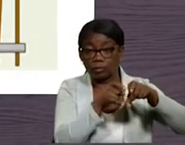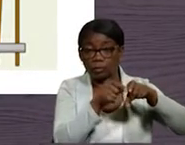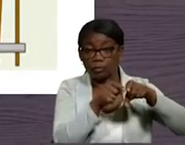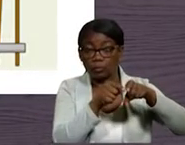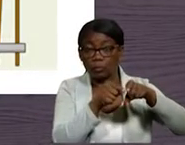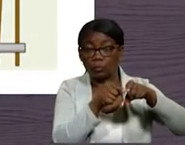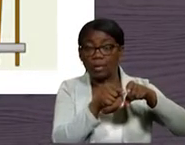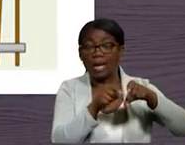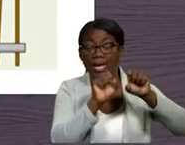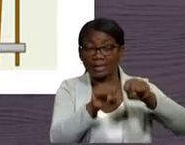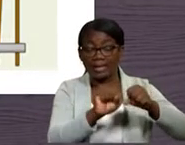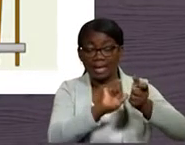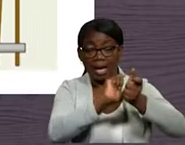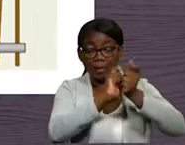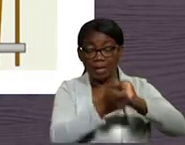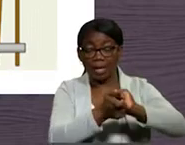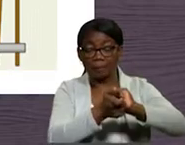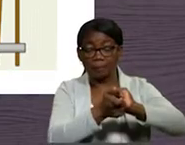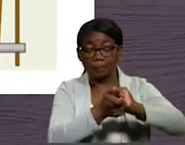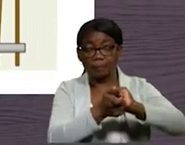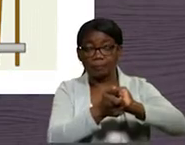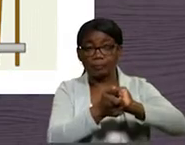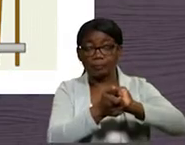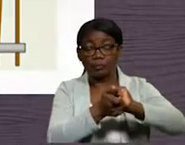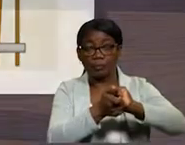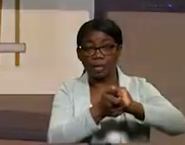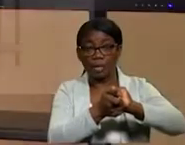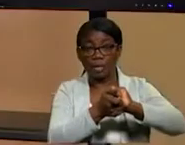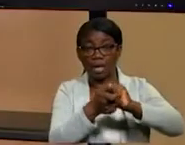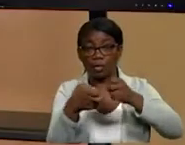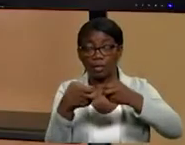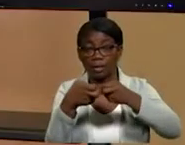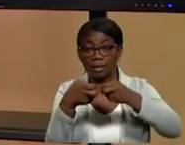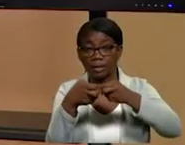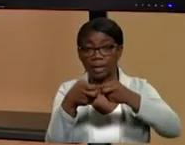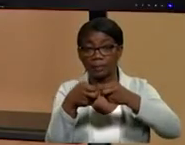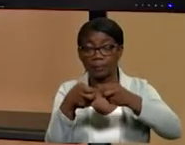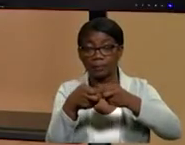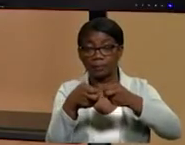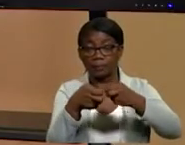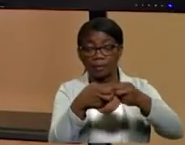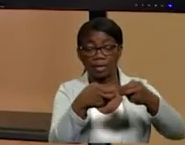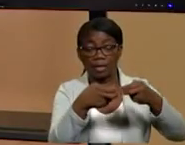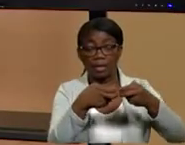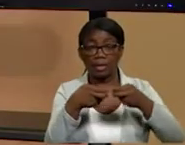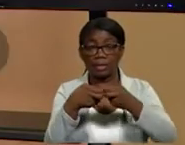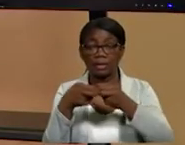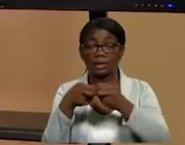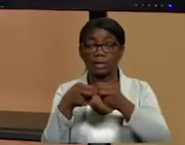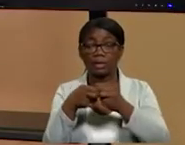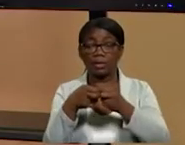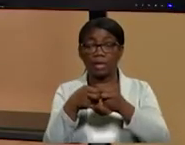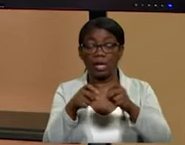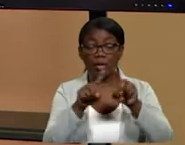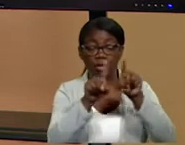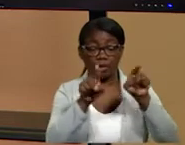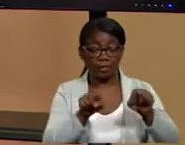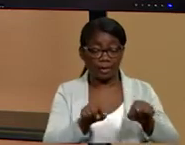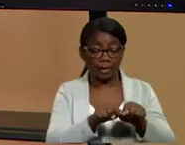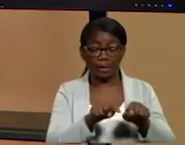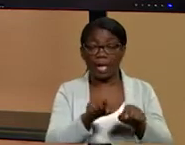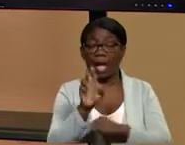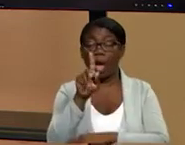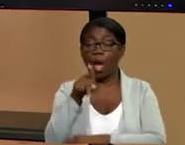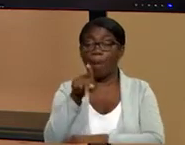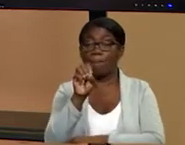magnético hace que cambie o varíe las corrientes, ¿ok?, en los polos